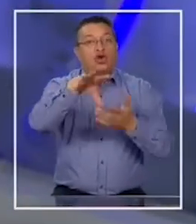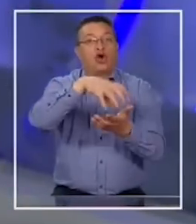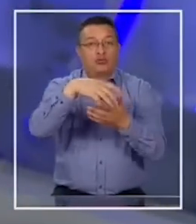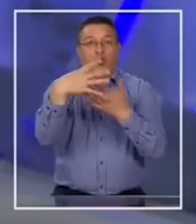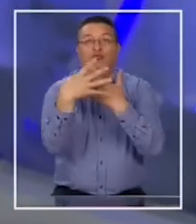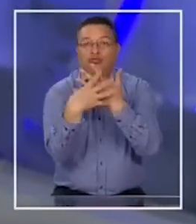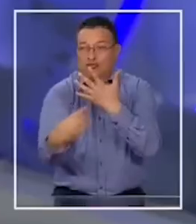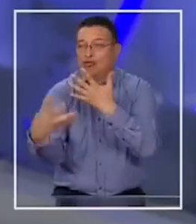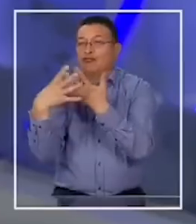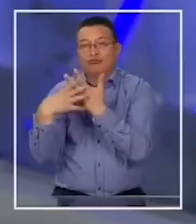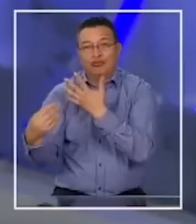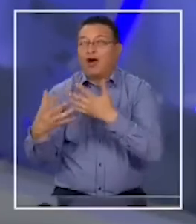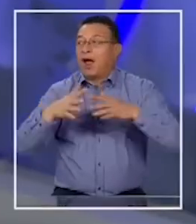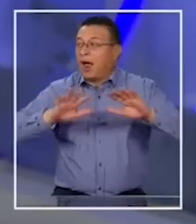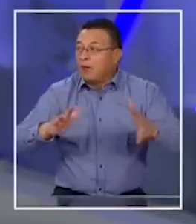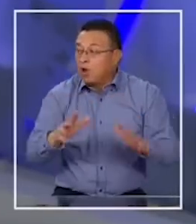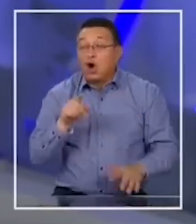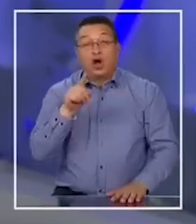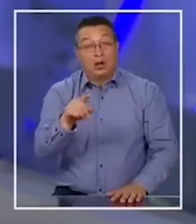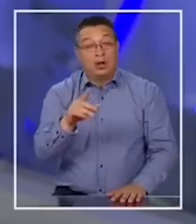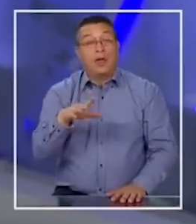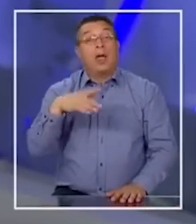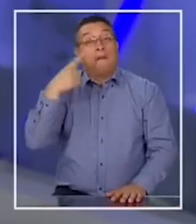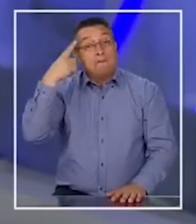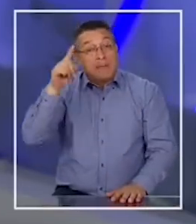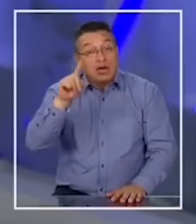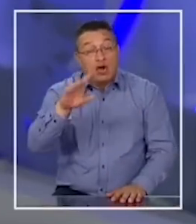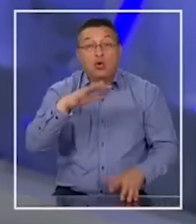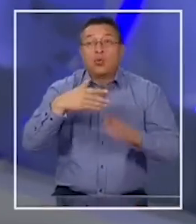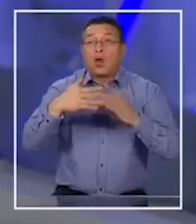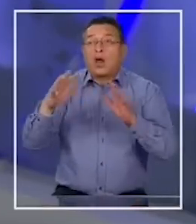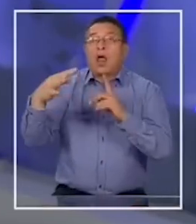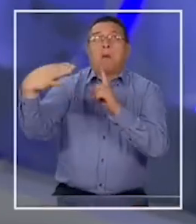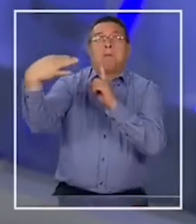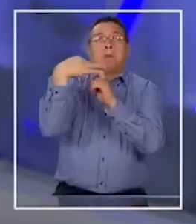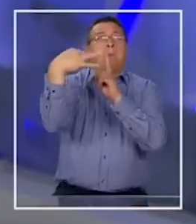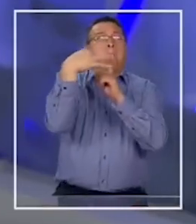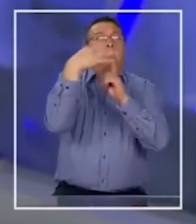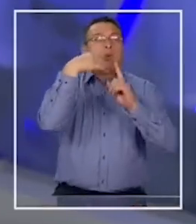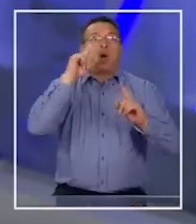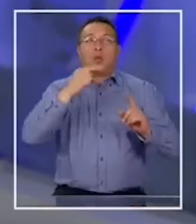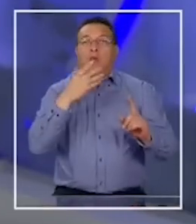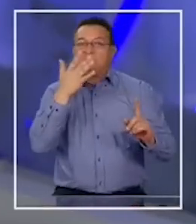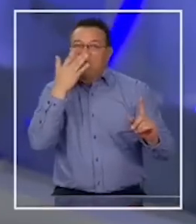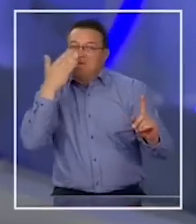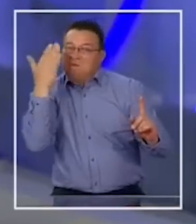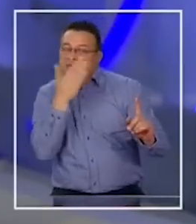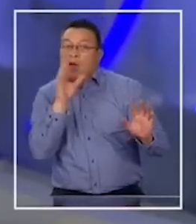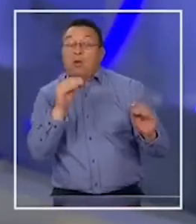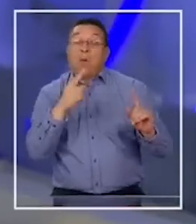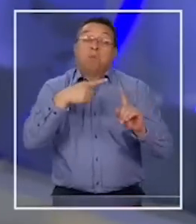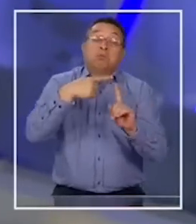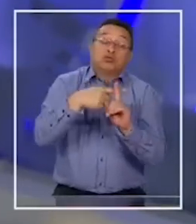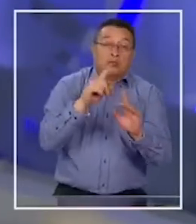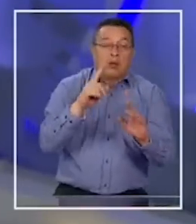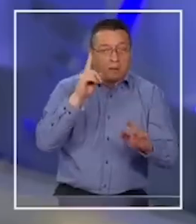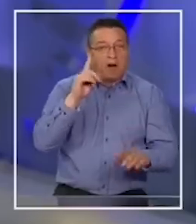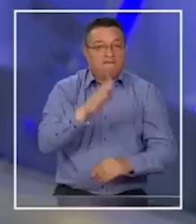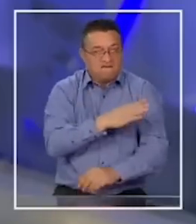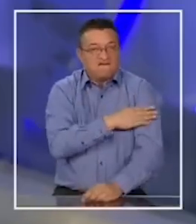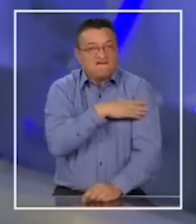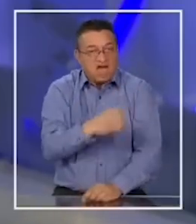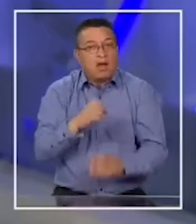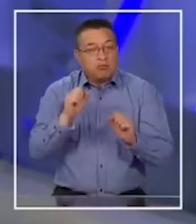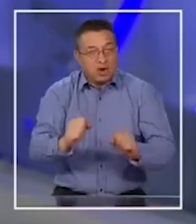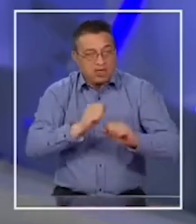pero lo más importante más allá Más allá de todas las bien tensionada y mal intencionada lo relevante que hay una luz de Esperanza que